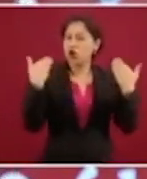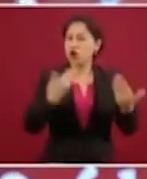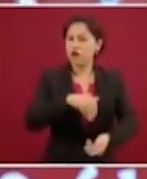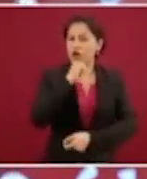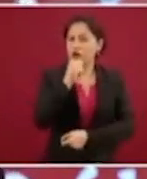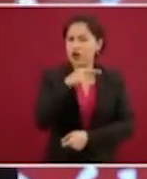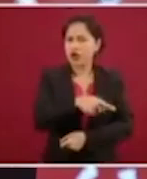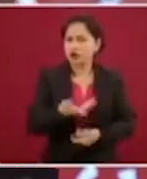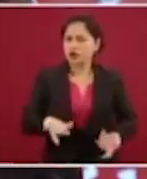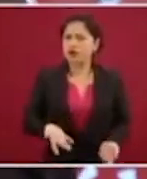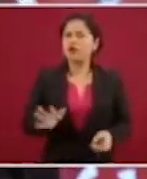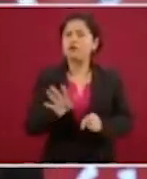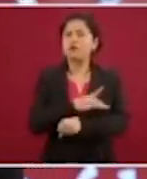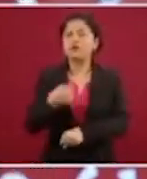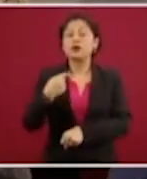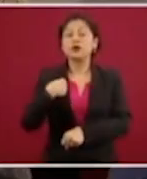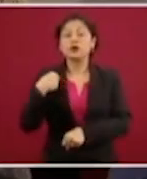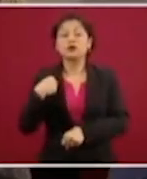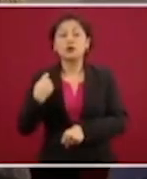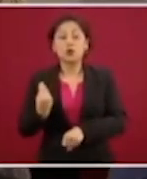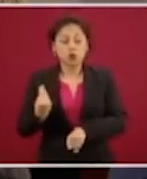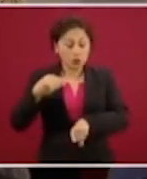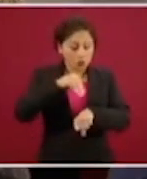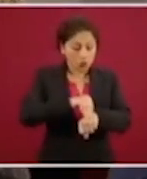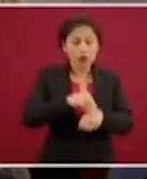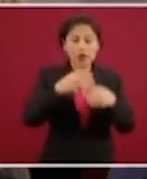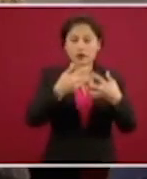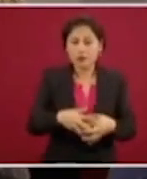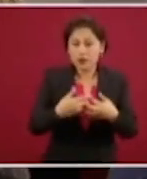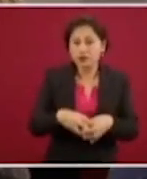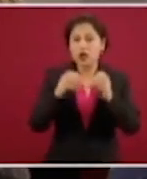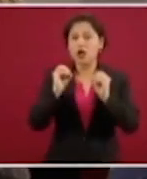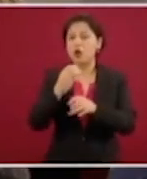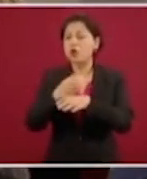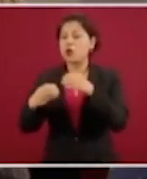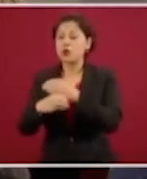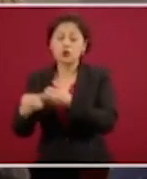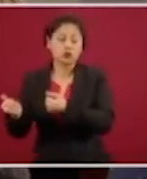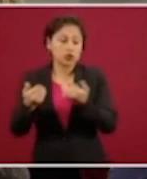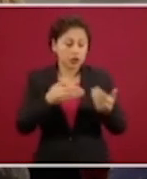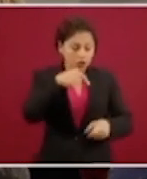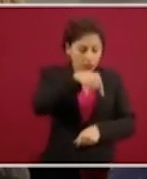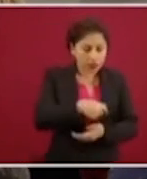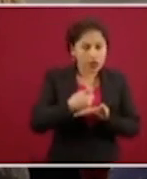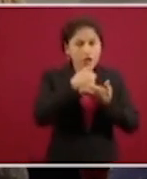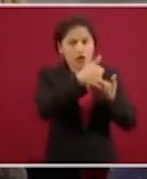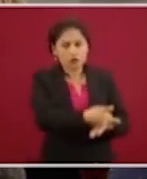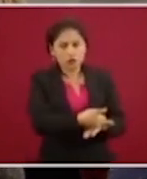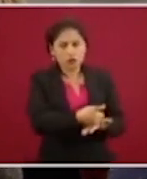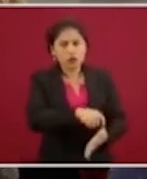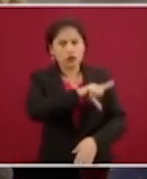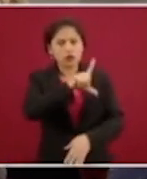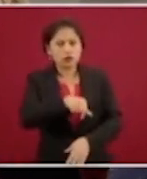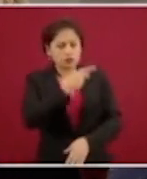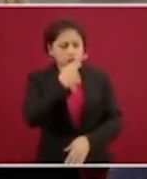una parte o un insumo si un día me lo vas a suspender? Entonces, en ese momento